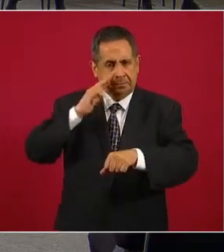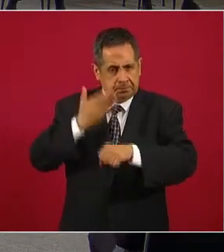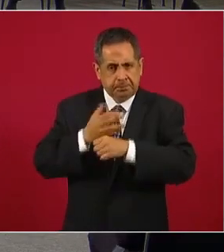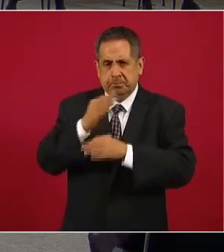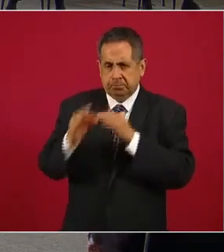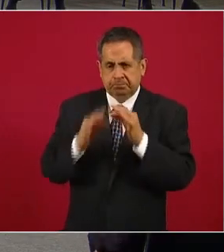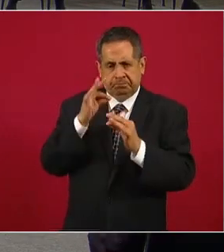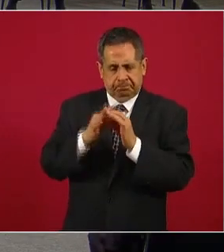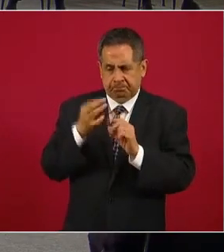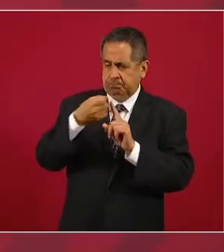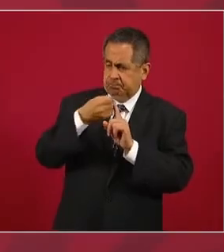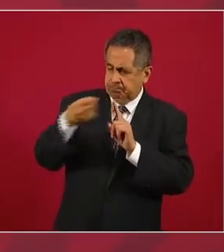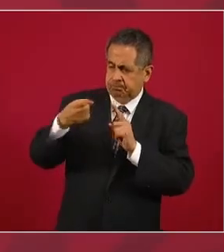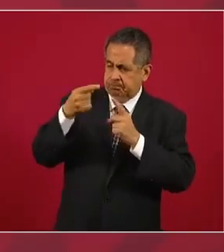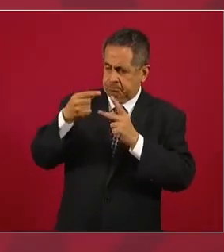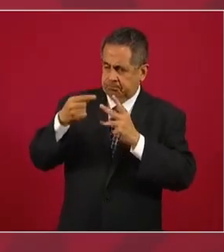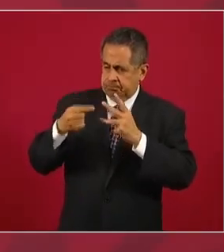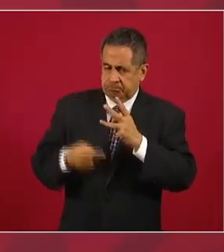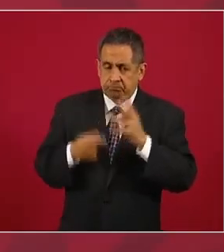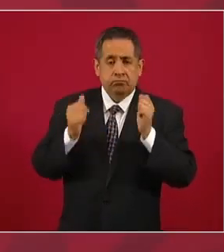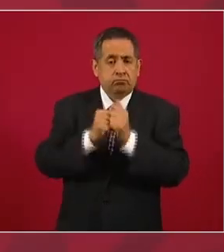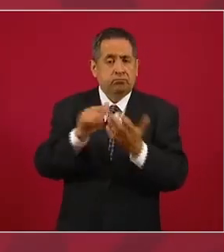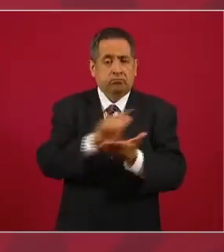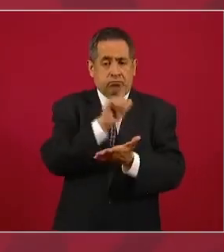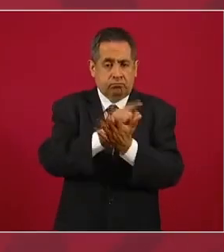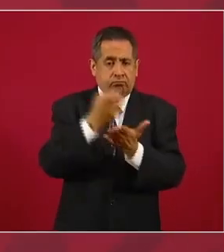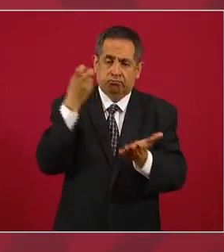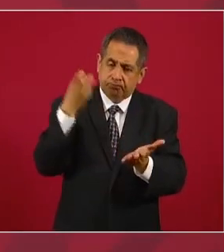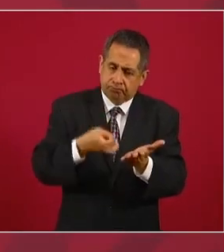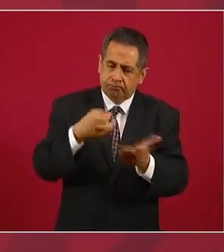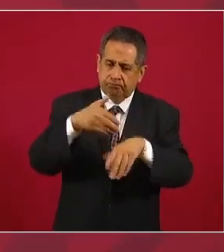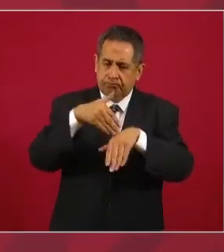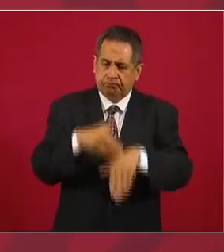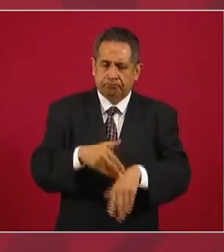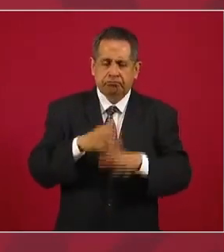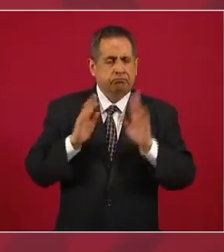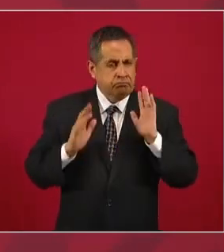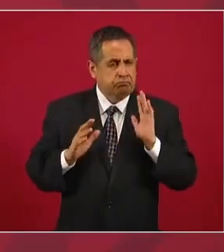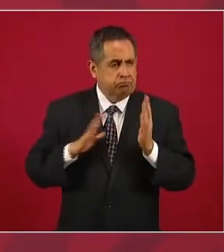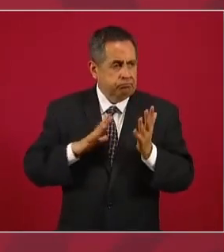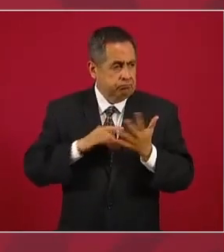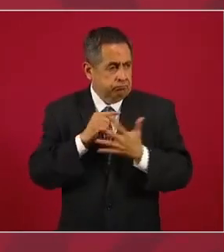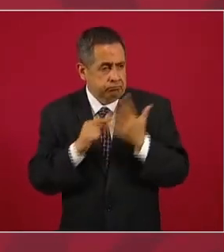responsabilidad y en el marco de la legalidad existente,